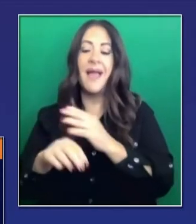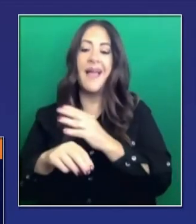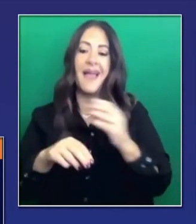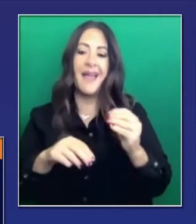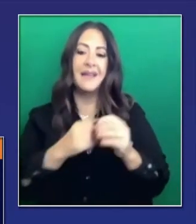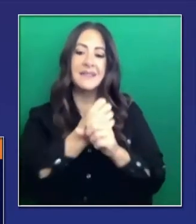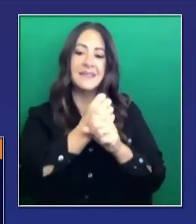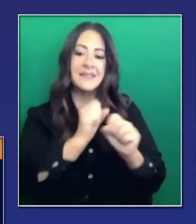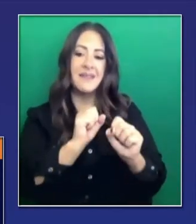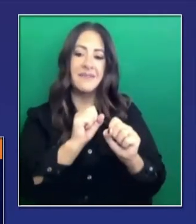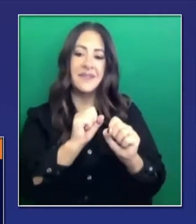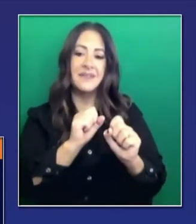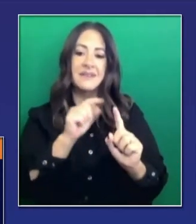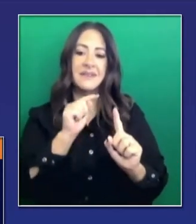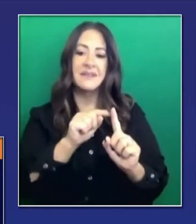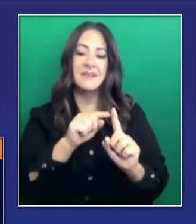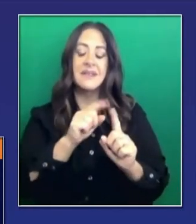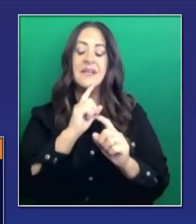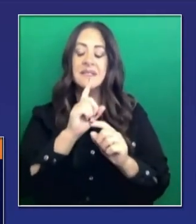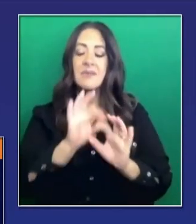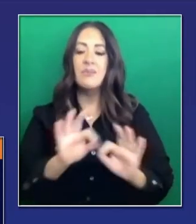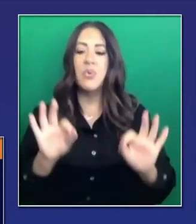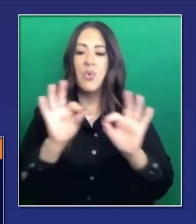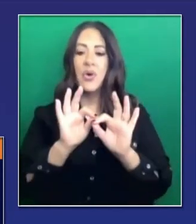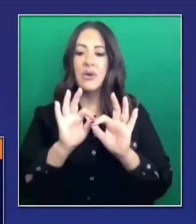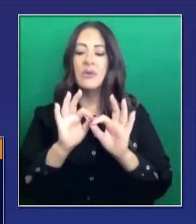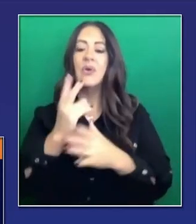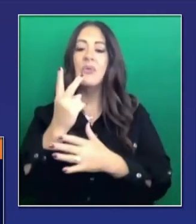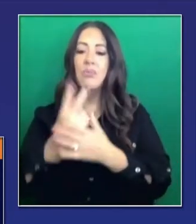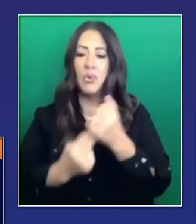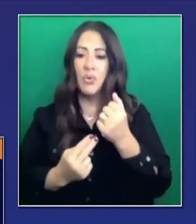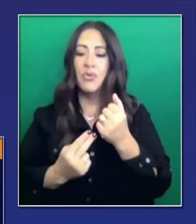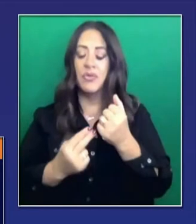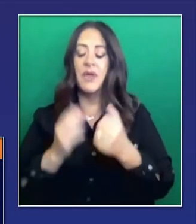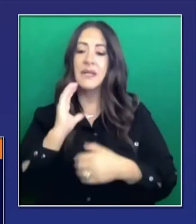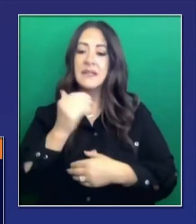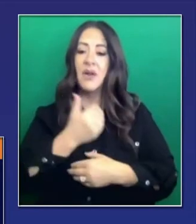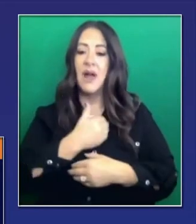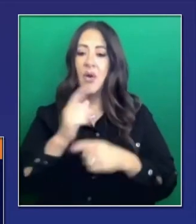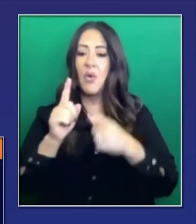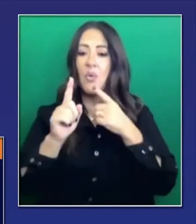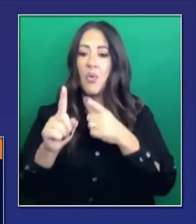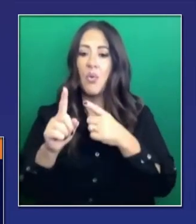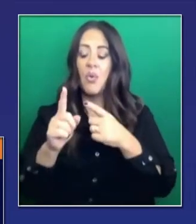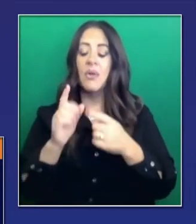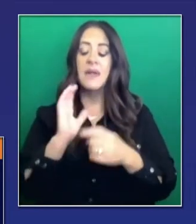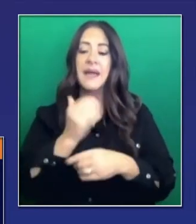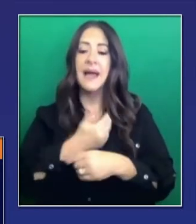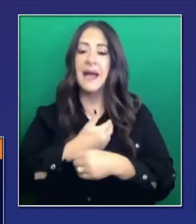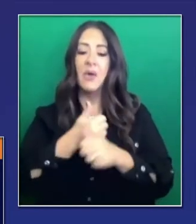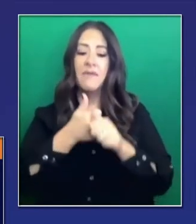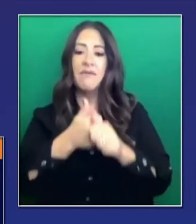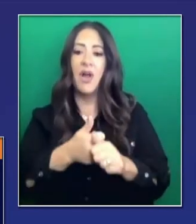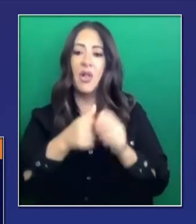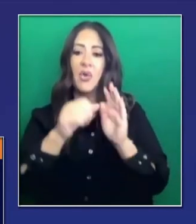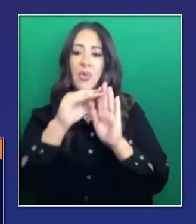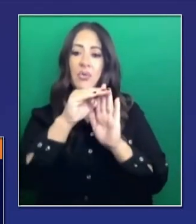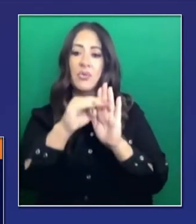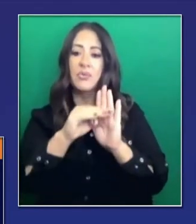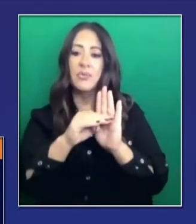sido la pauta fundamental para avanzar a reglas en el estado de